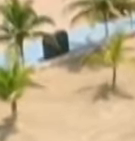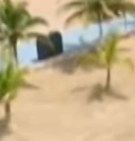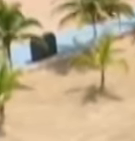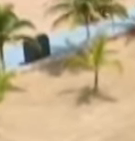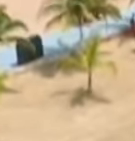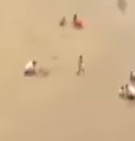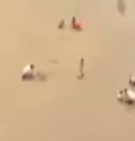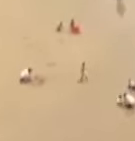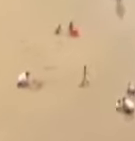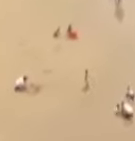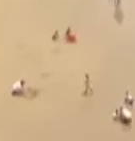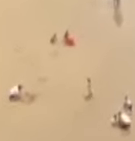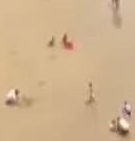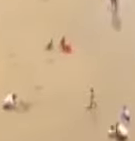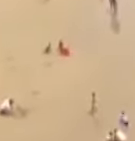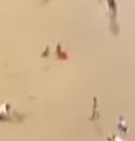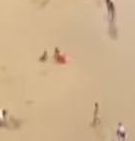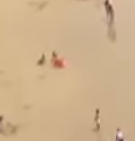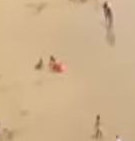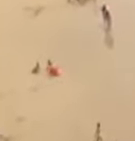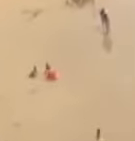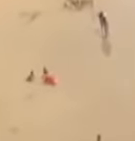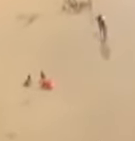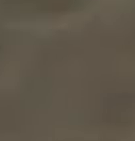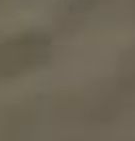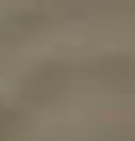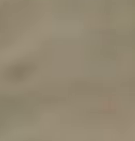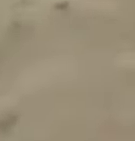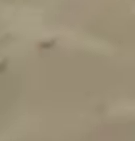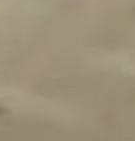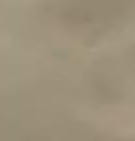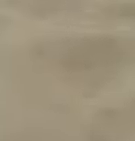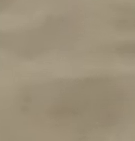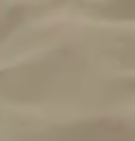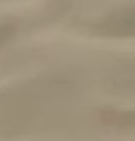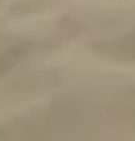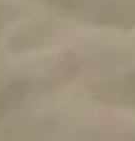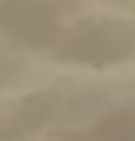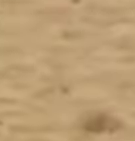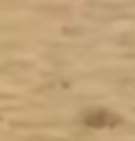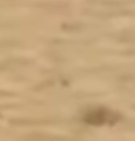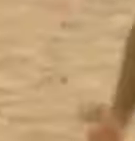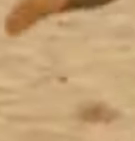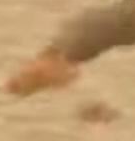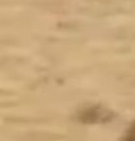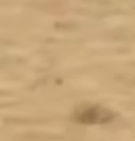Sol, playa y fútbol.